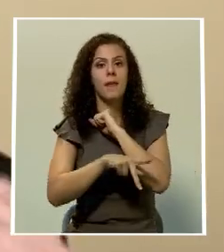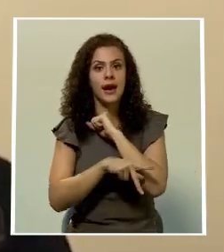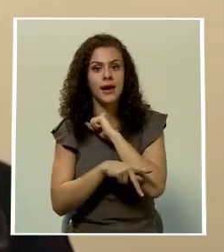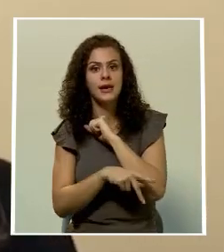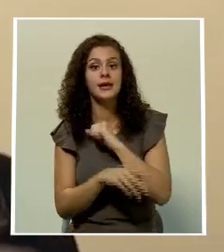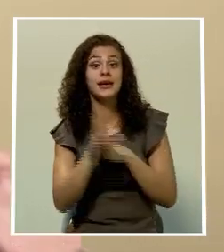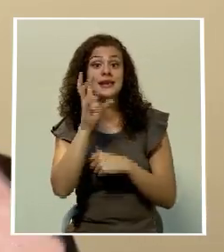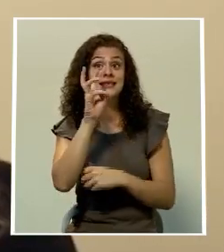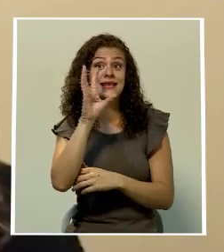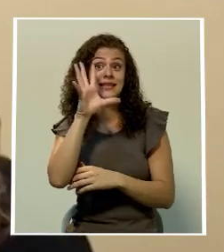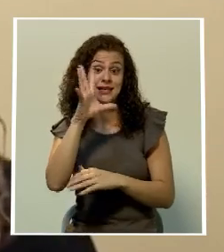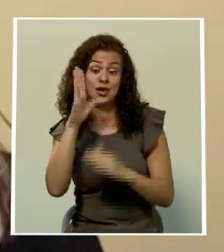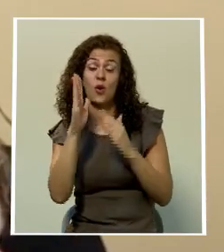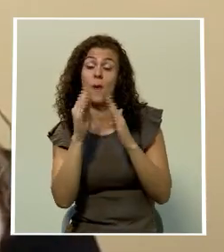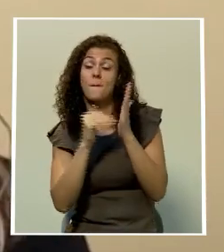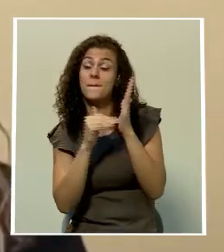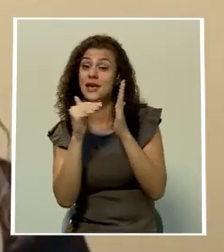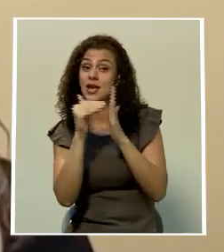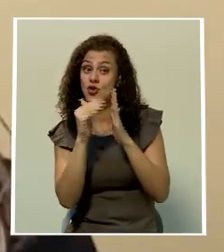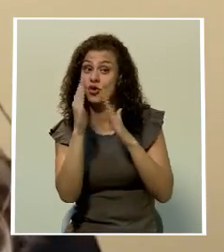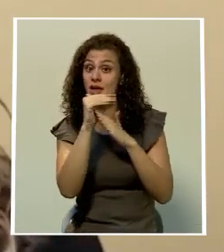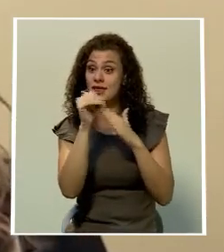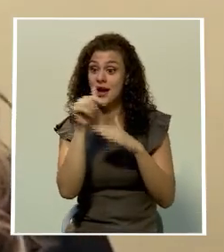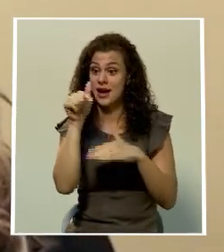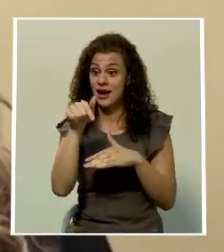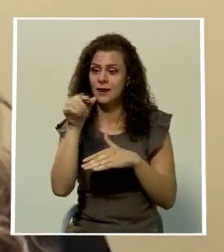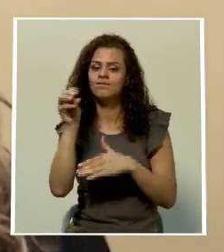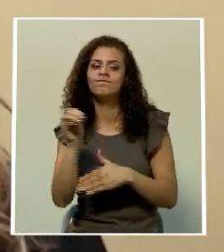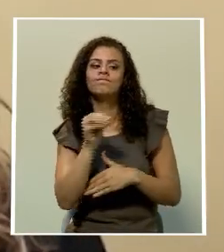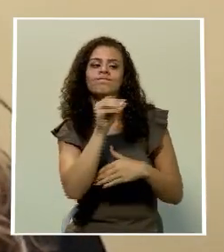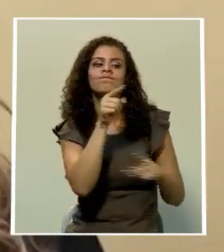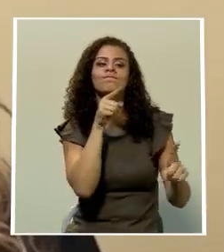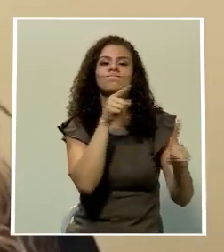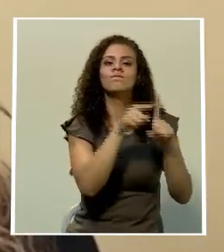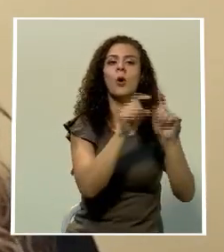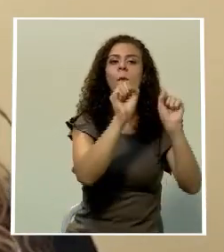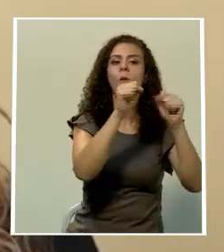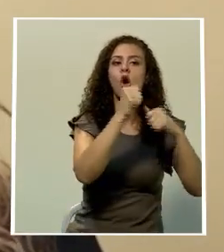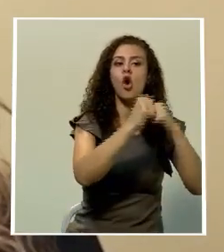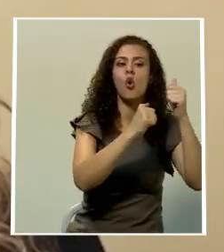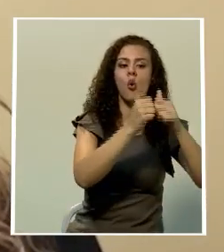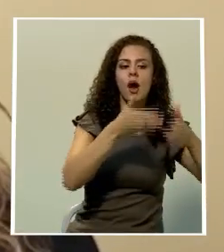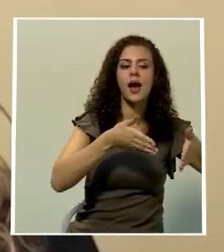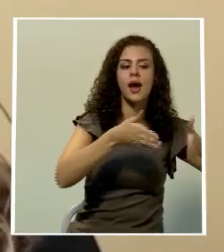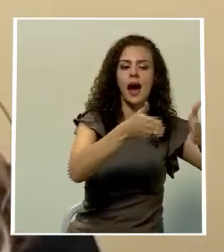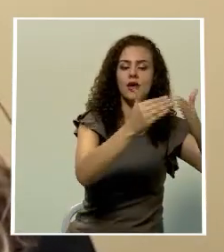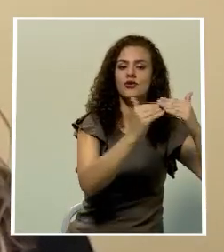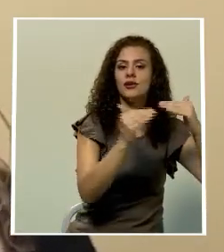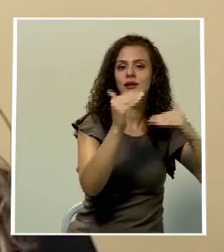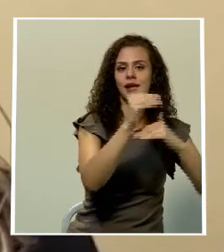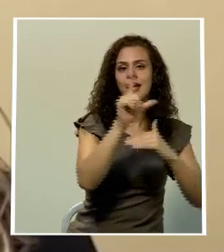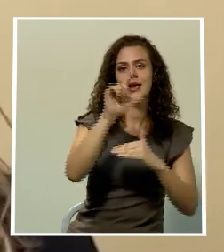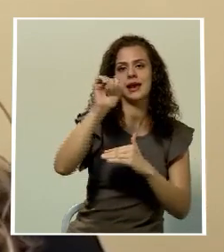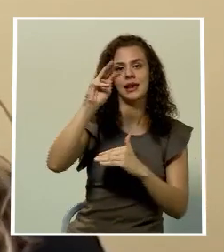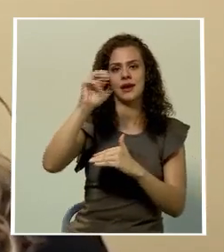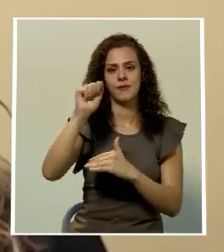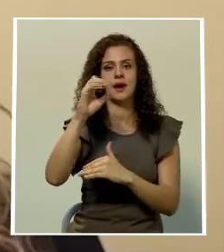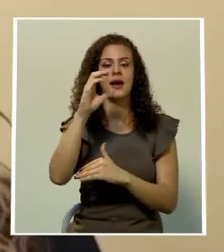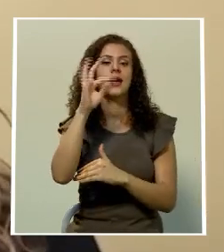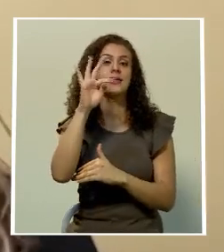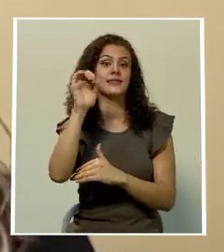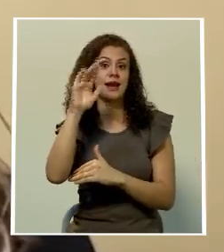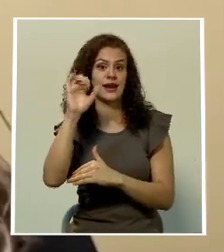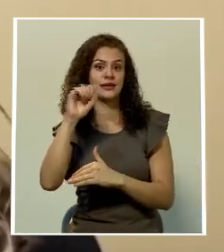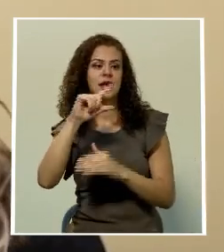que $65 millones se van a dirigir para poder construir los pasos a desnivel de La Lima y Taras